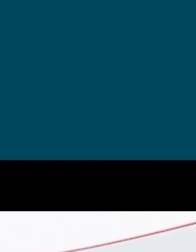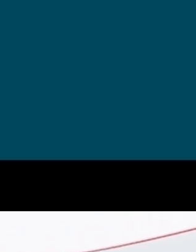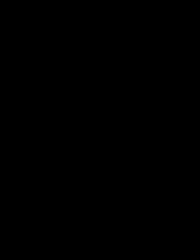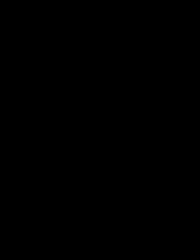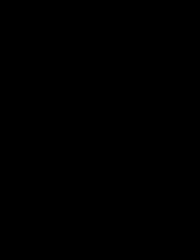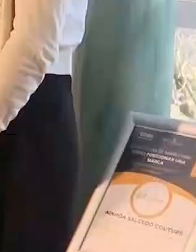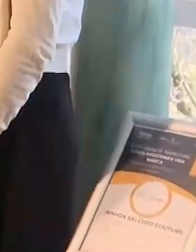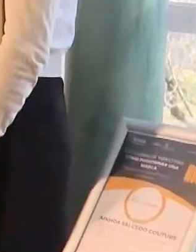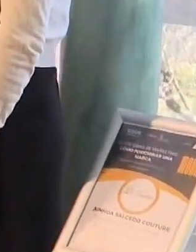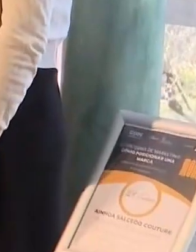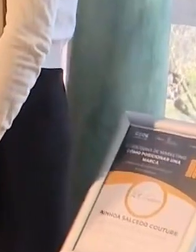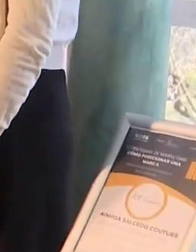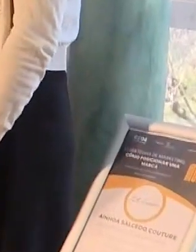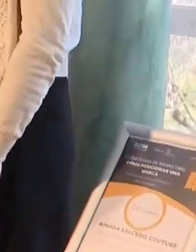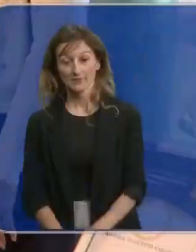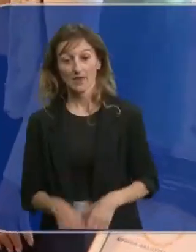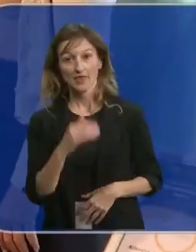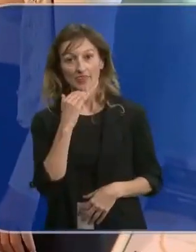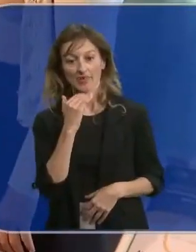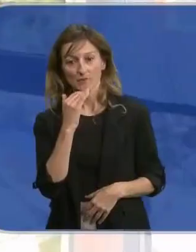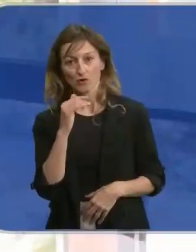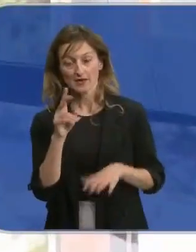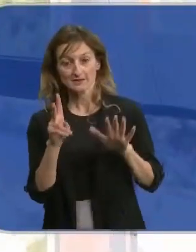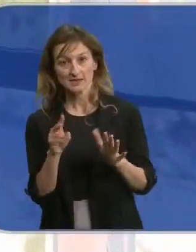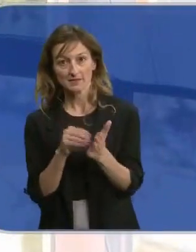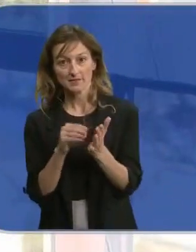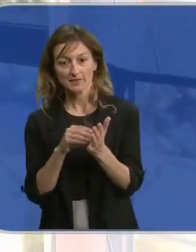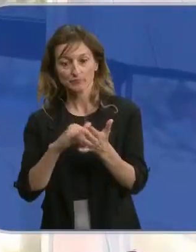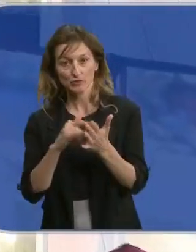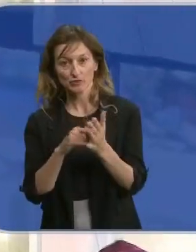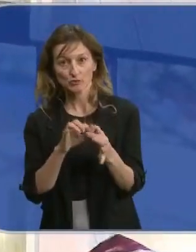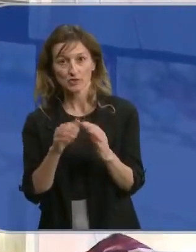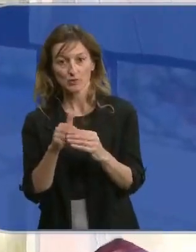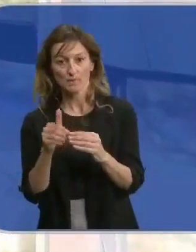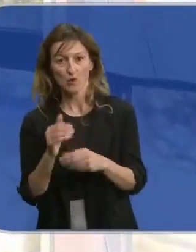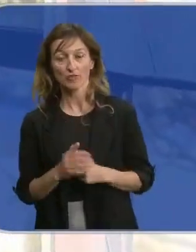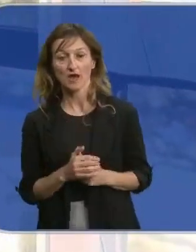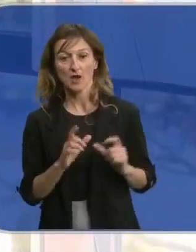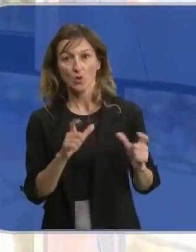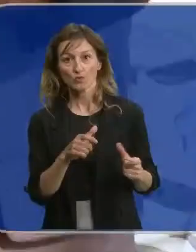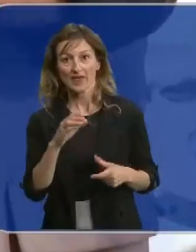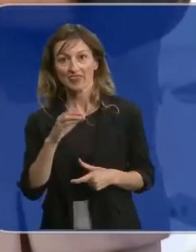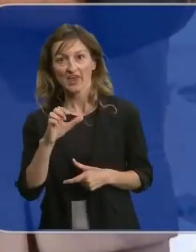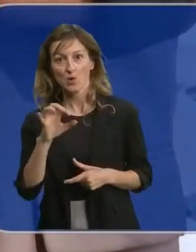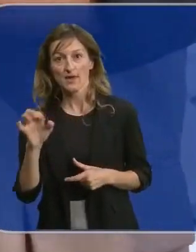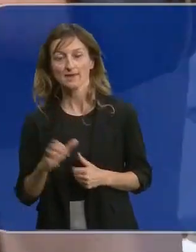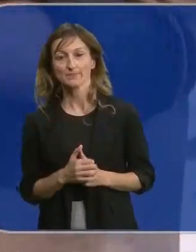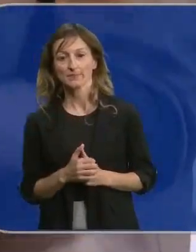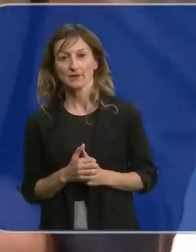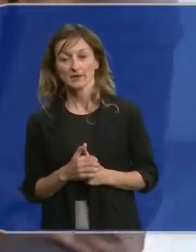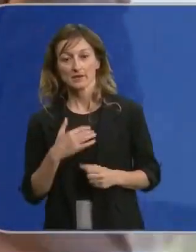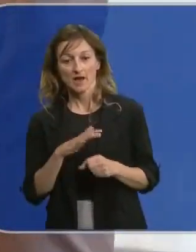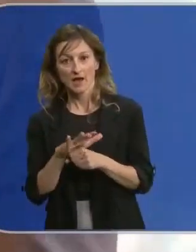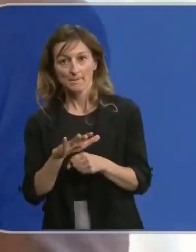vida se abre Zamora coge hoy la séptima jornada del proyecto uniendo moda que impulsan la junta y la coe un proyecto que